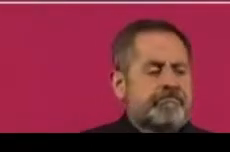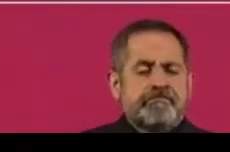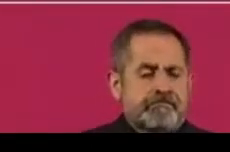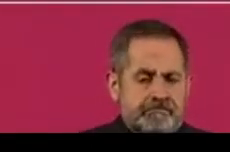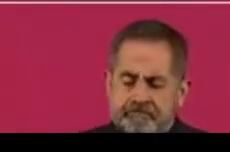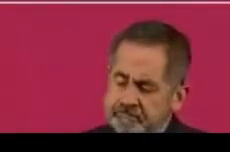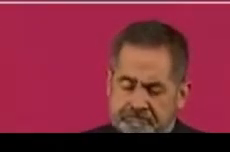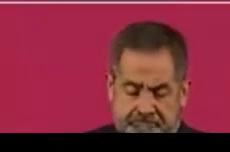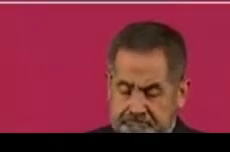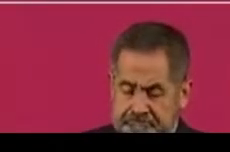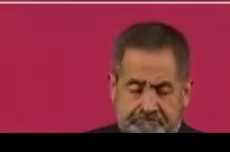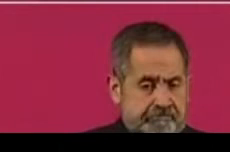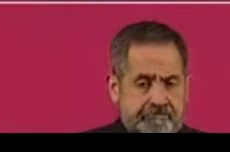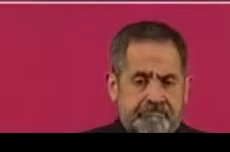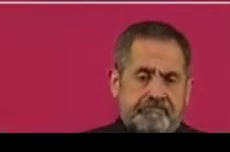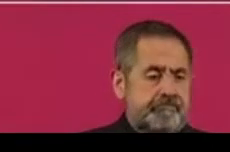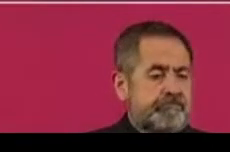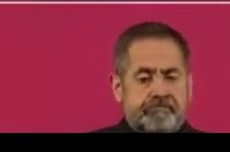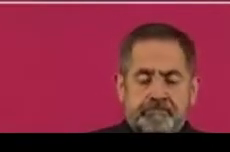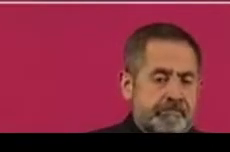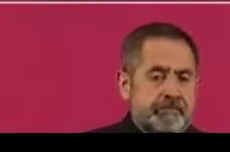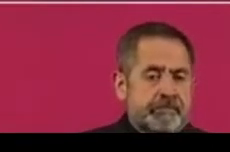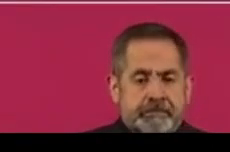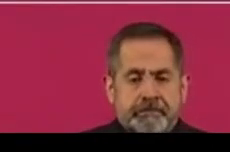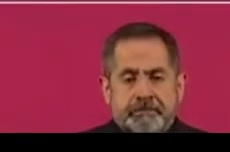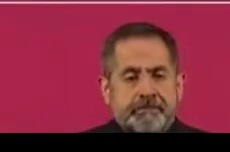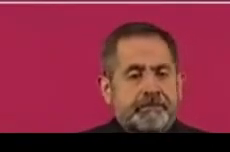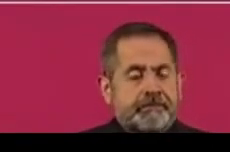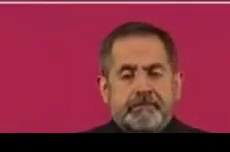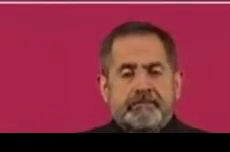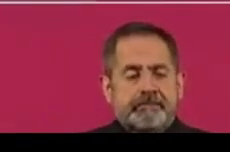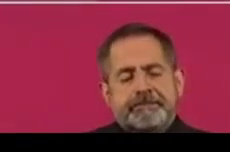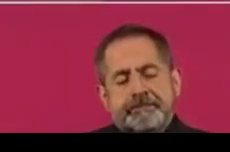aplicando la ley, y que no haya impunidad.